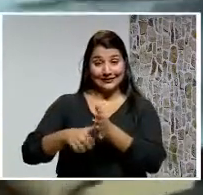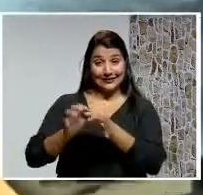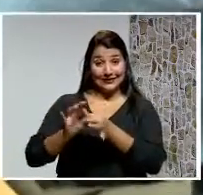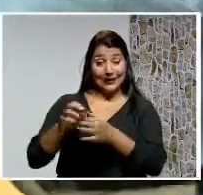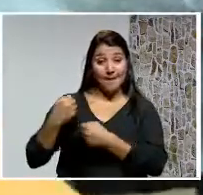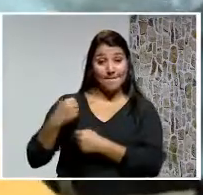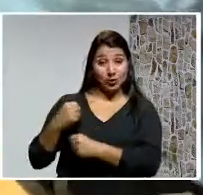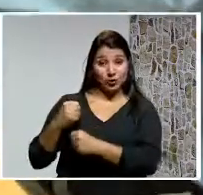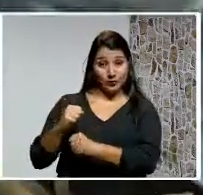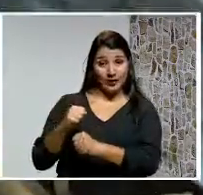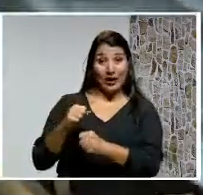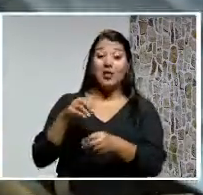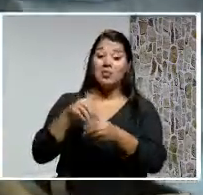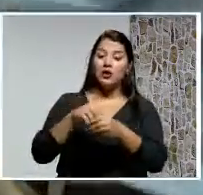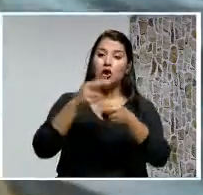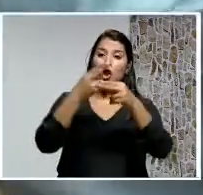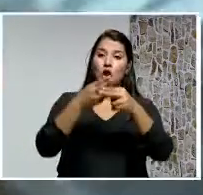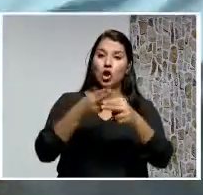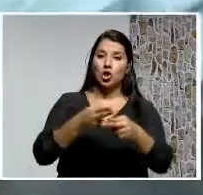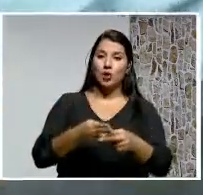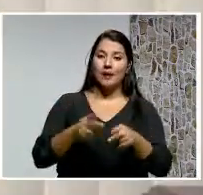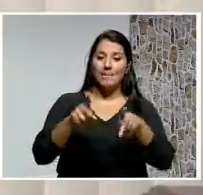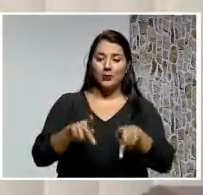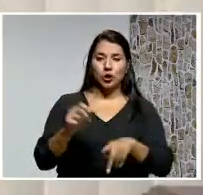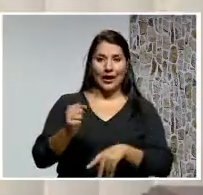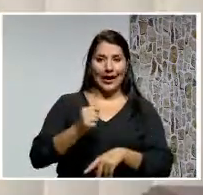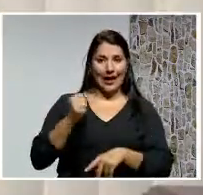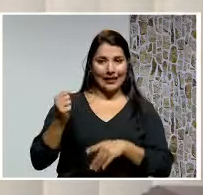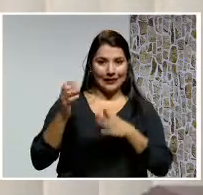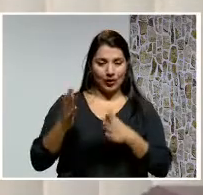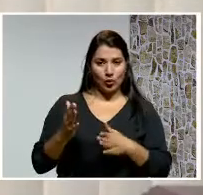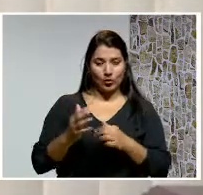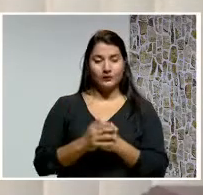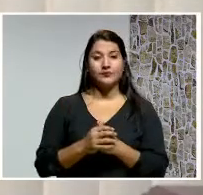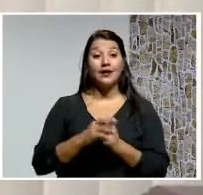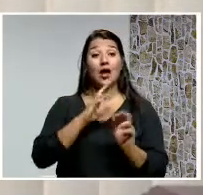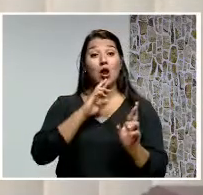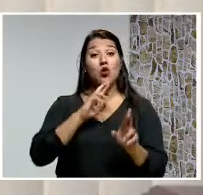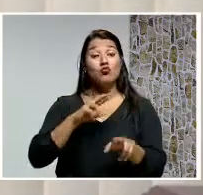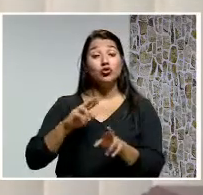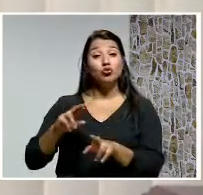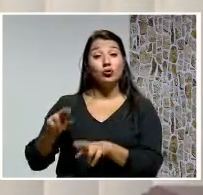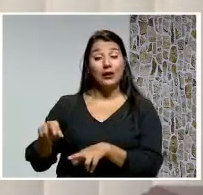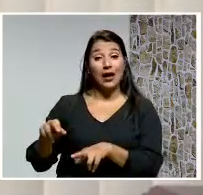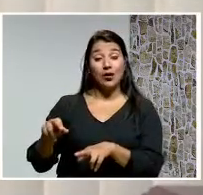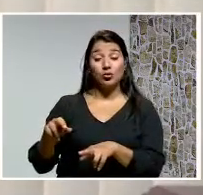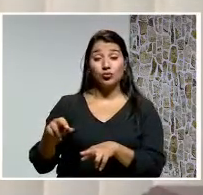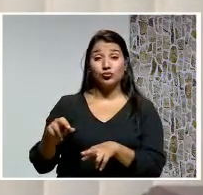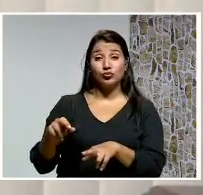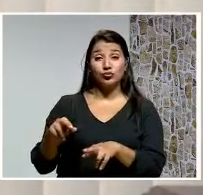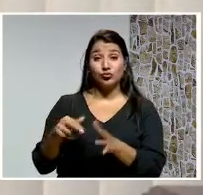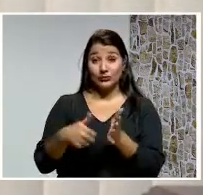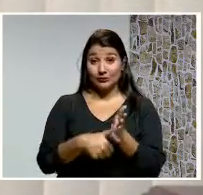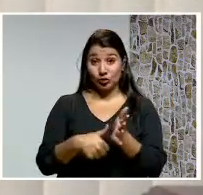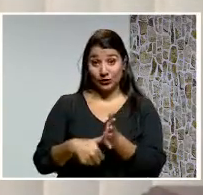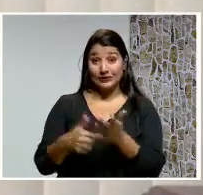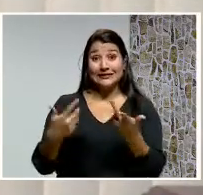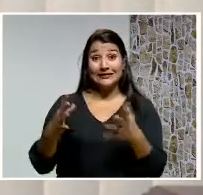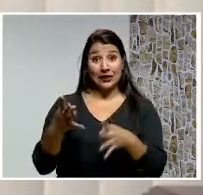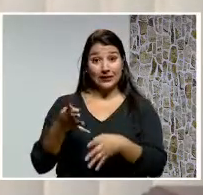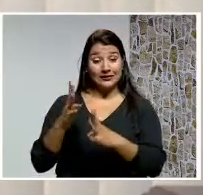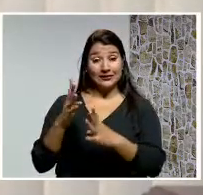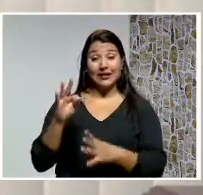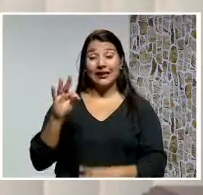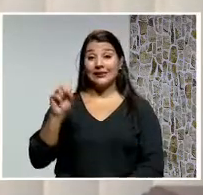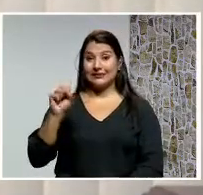que contendrán los nombres de las personas electas. Los resultados de este escrutinio se encuentran particularmente en la página del